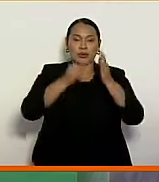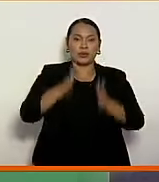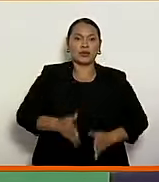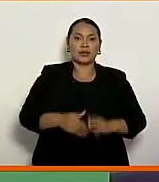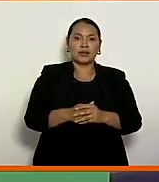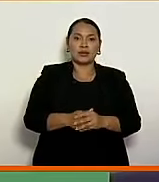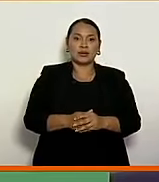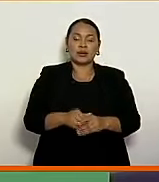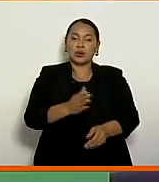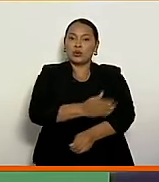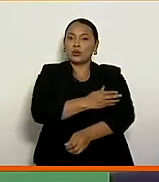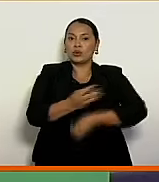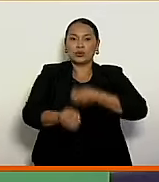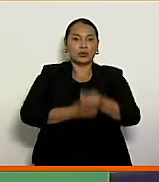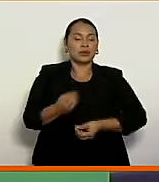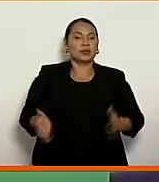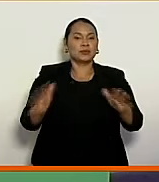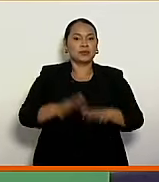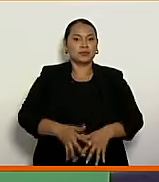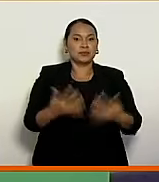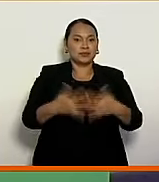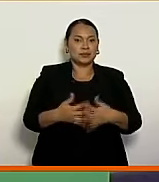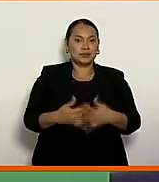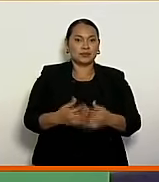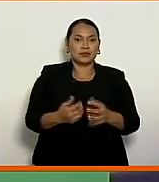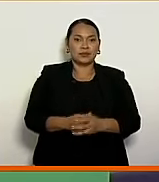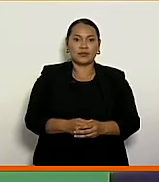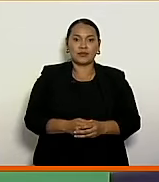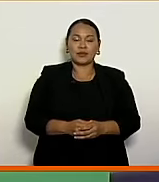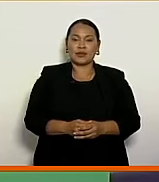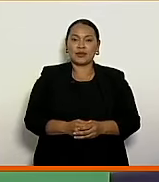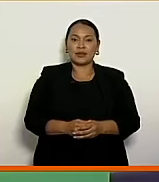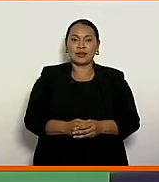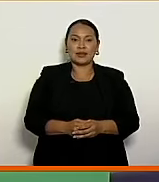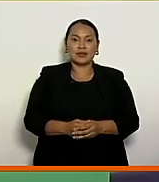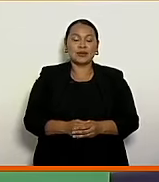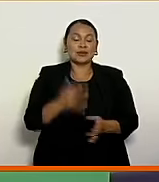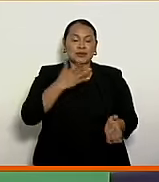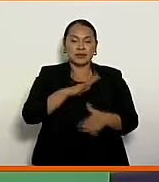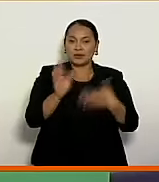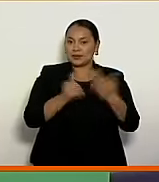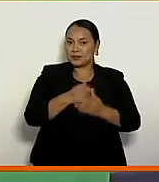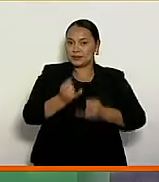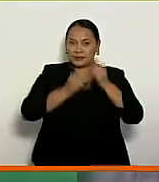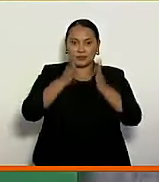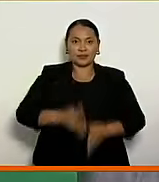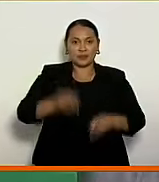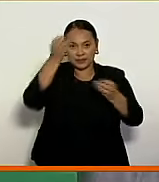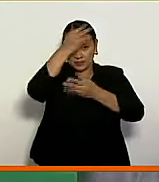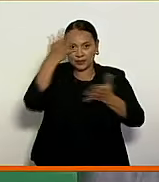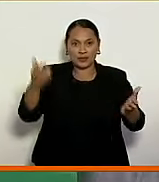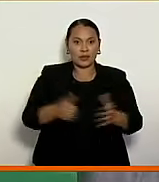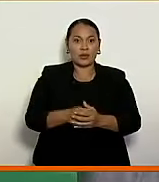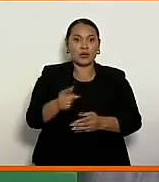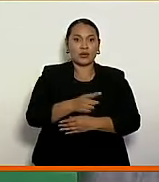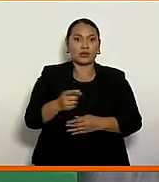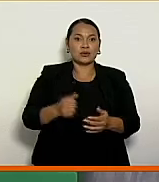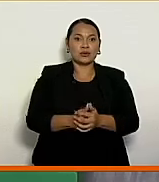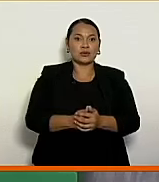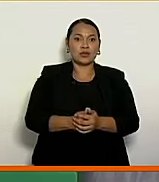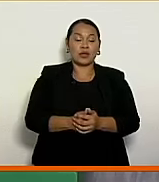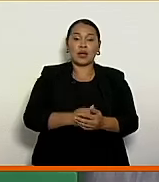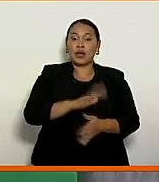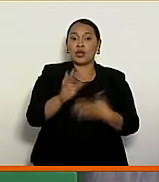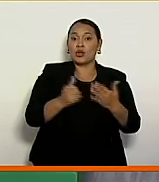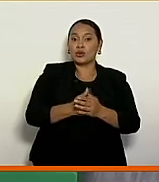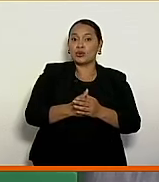incorporar nuestras esferas al juego, deseándoles muchísima suerte a nuestros jugadores. Y quiero comentarles, queridos jugadores, ¿qué planes tienes para este